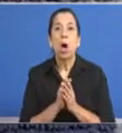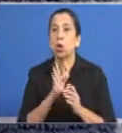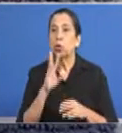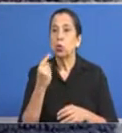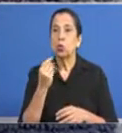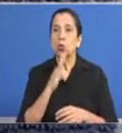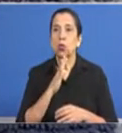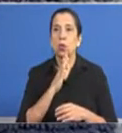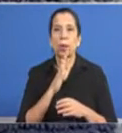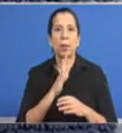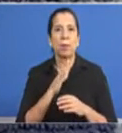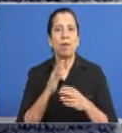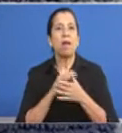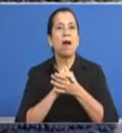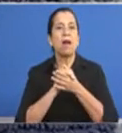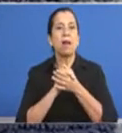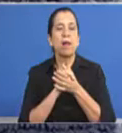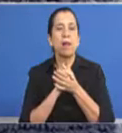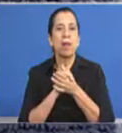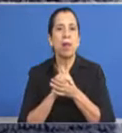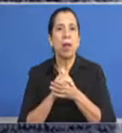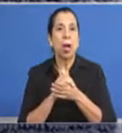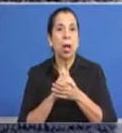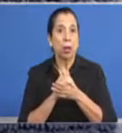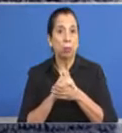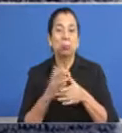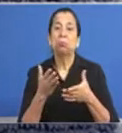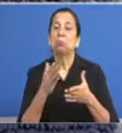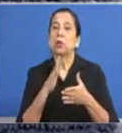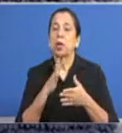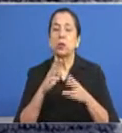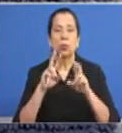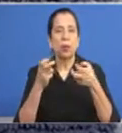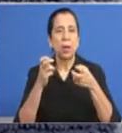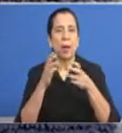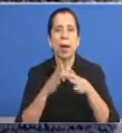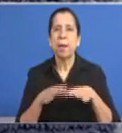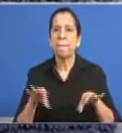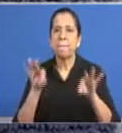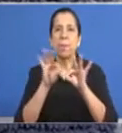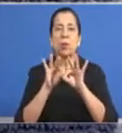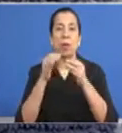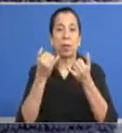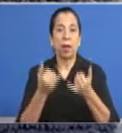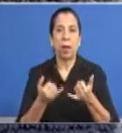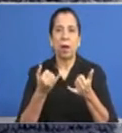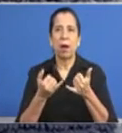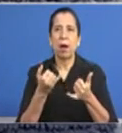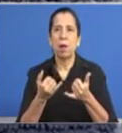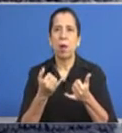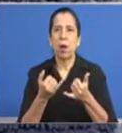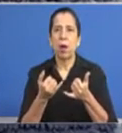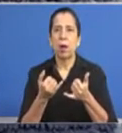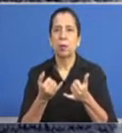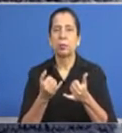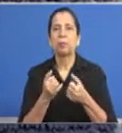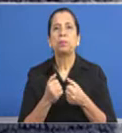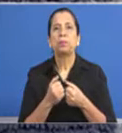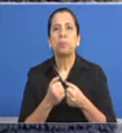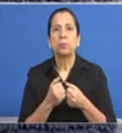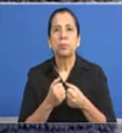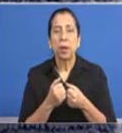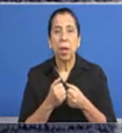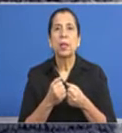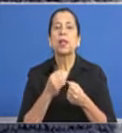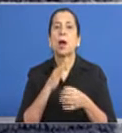los temas de la moratoria, que si bien es cierto, pues, es un tema muy interesante, y lo que ahorita mismo está abarcando